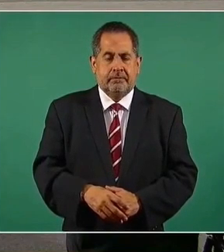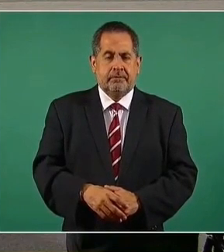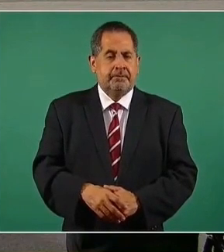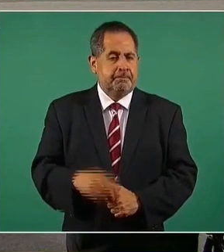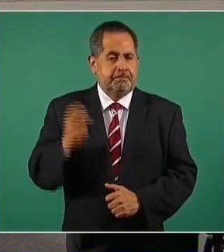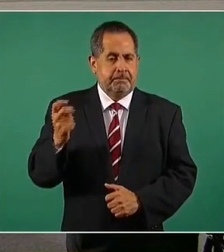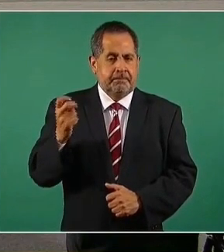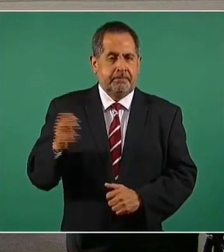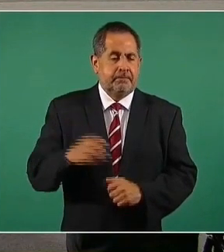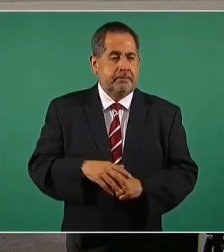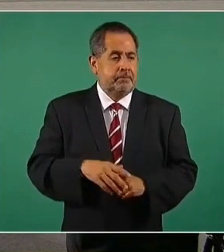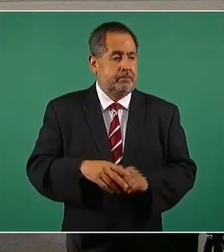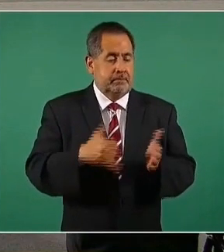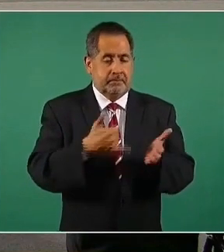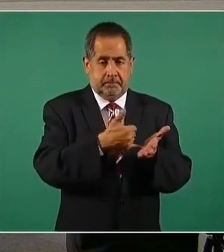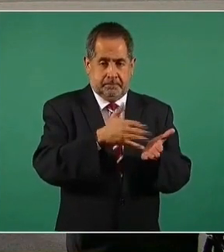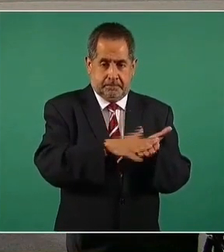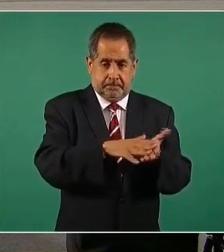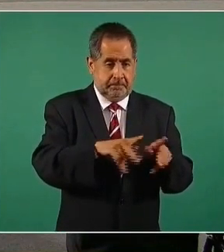Este es medios impresos